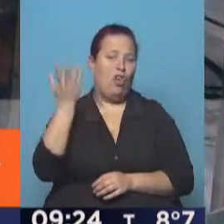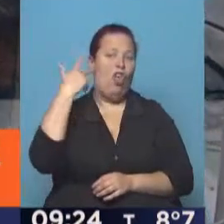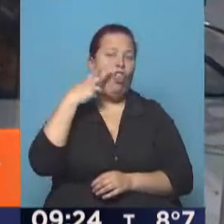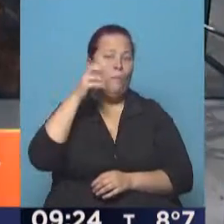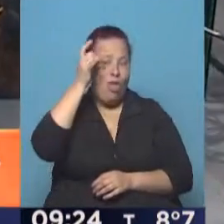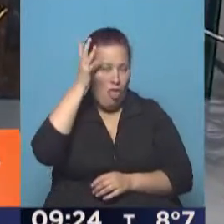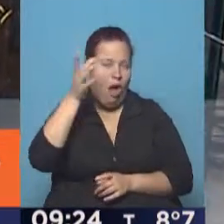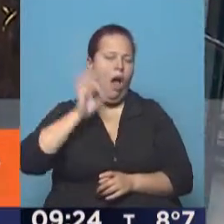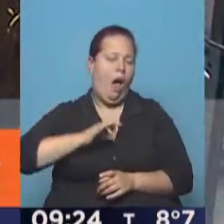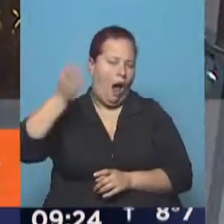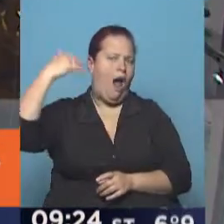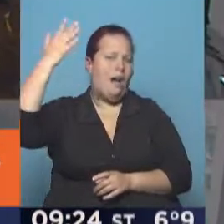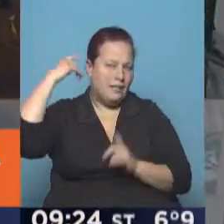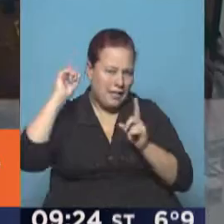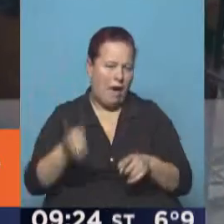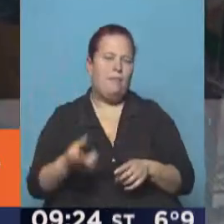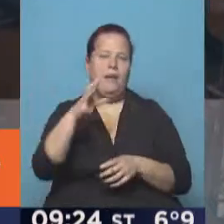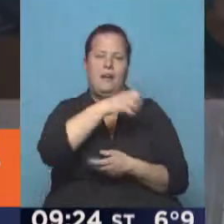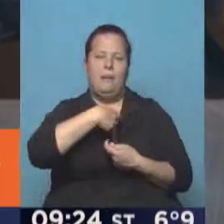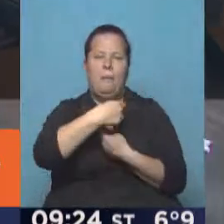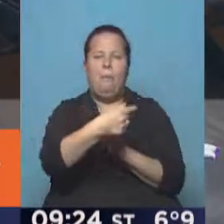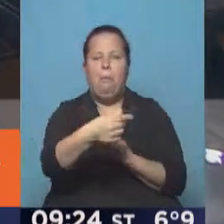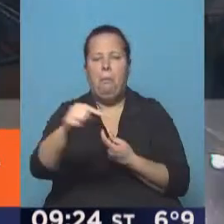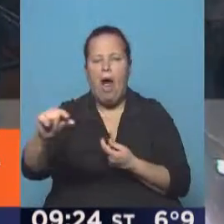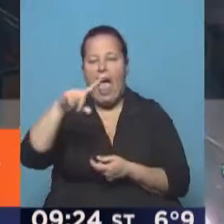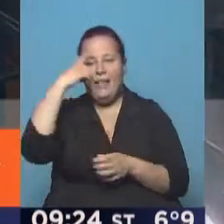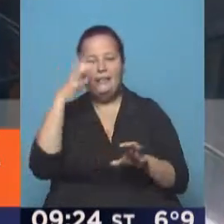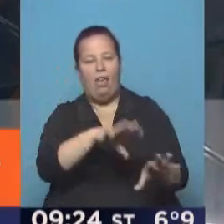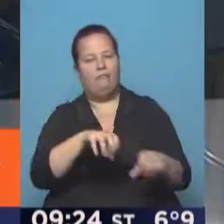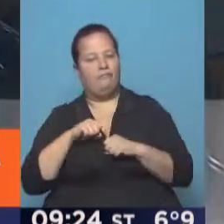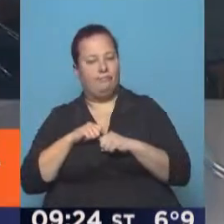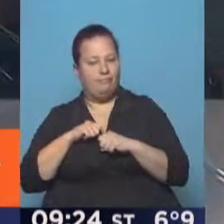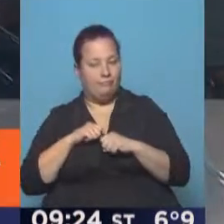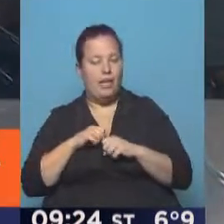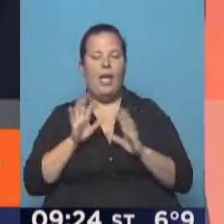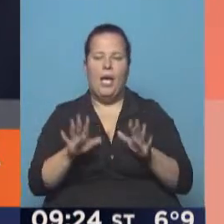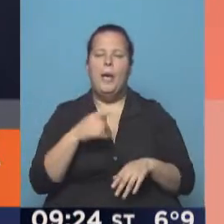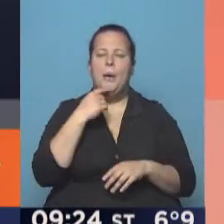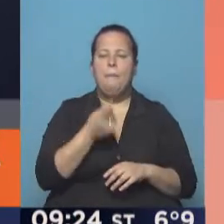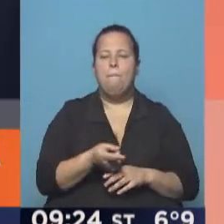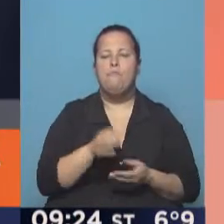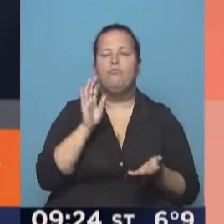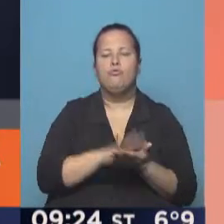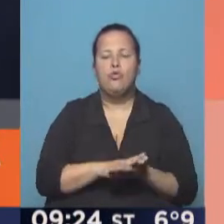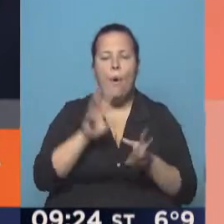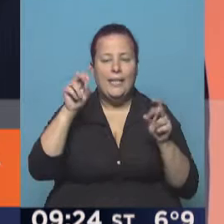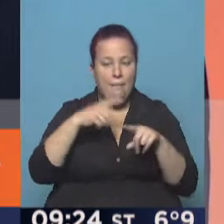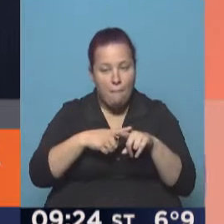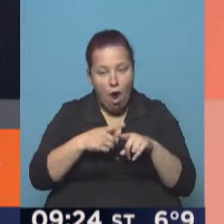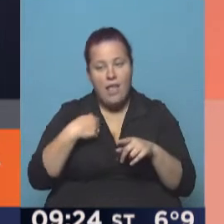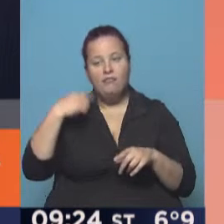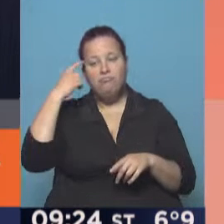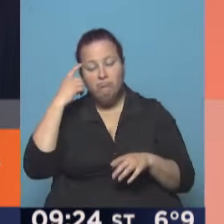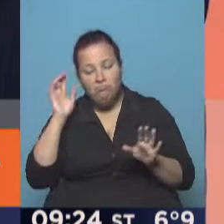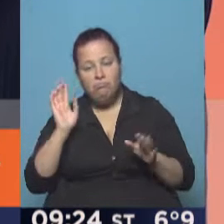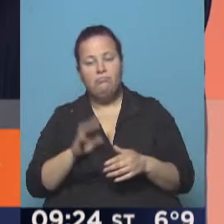2012 como en otros años donde se distribuyó muy poco y el Estado lo retuvo. Luis, desde el punto de vista político uno puede